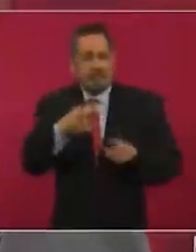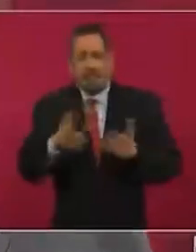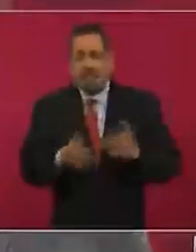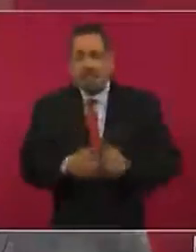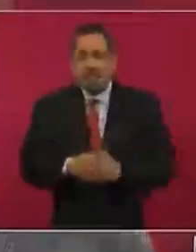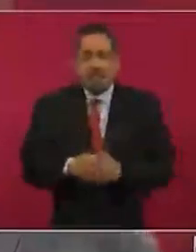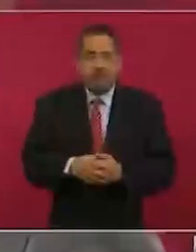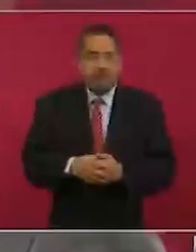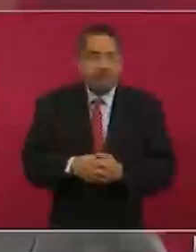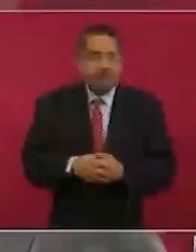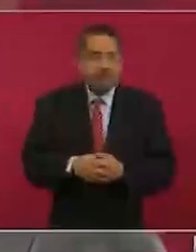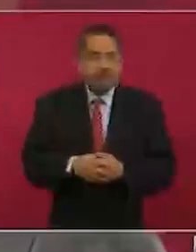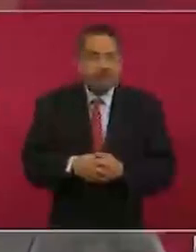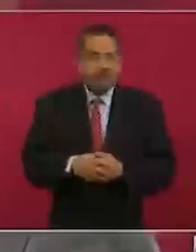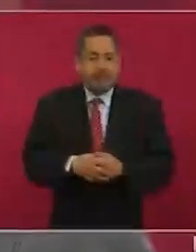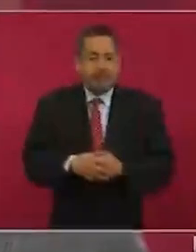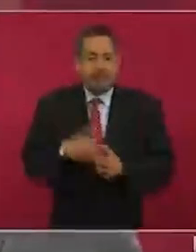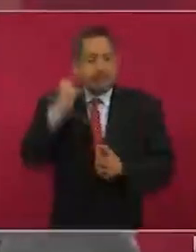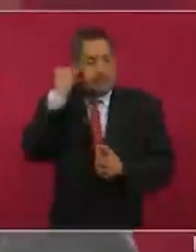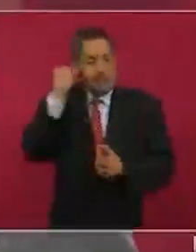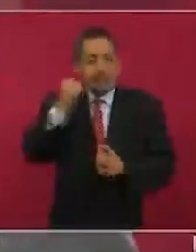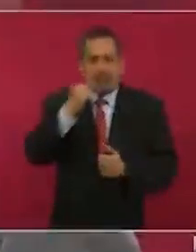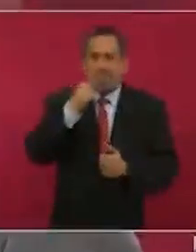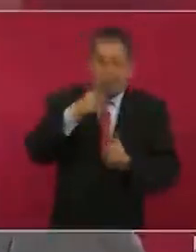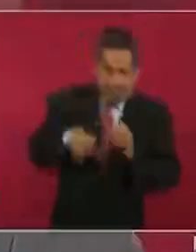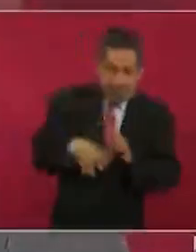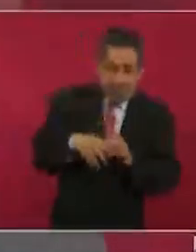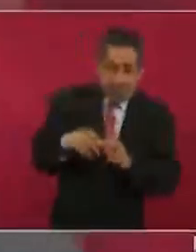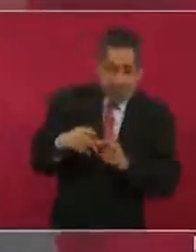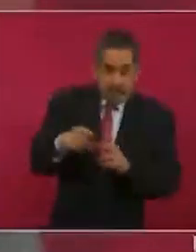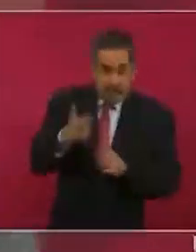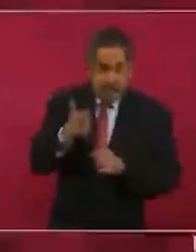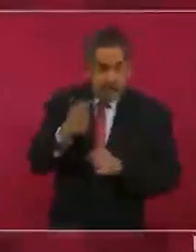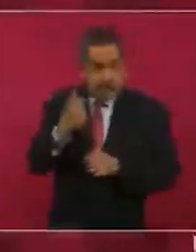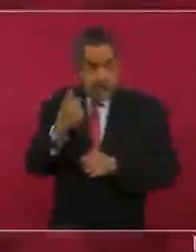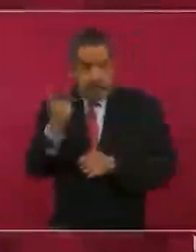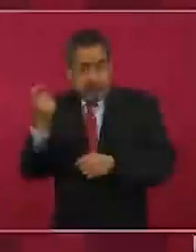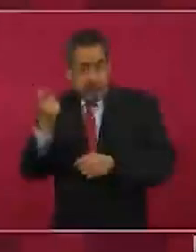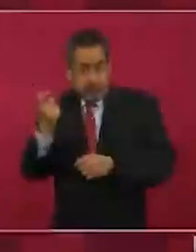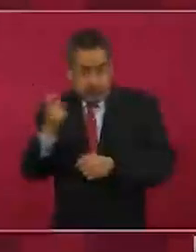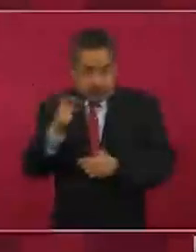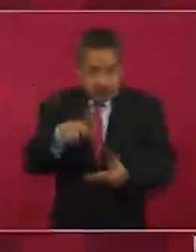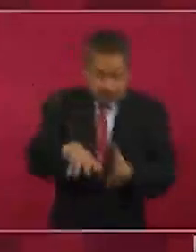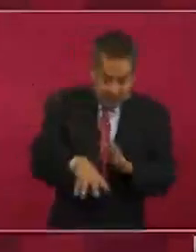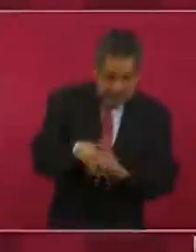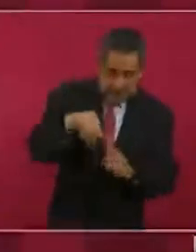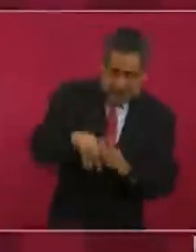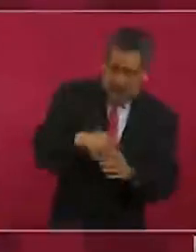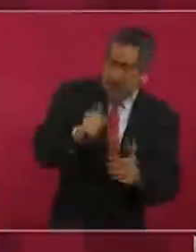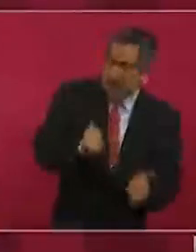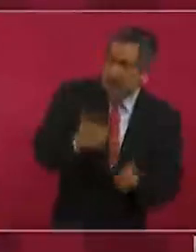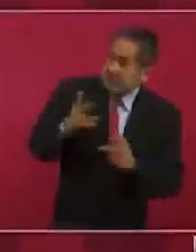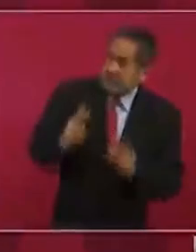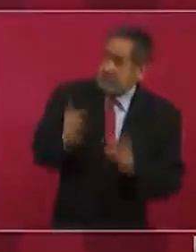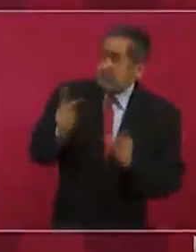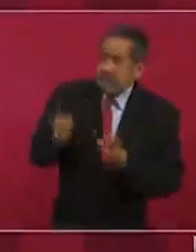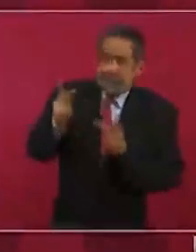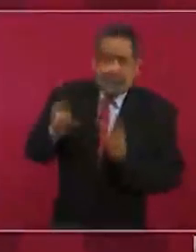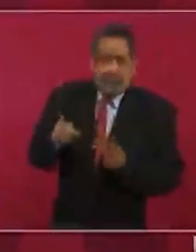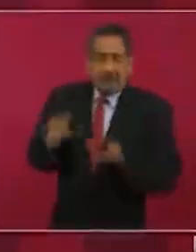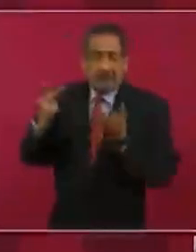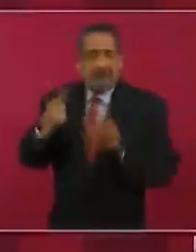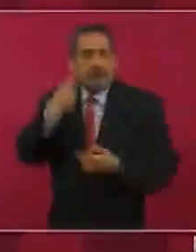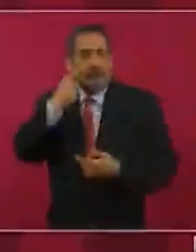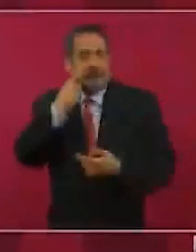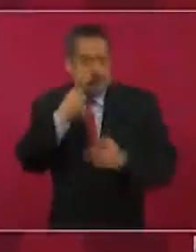Pues saca petróleo, si te cuesta 10, 12, 14 dólares